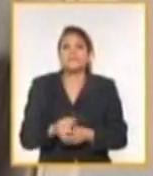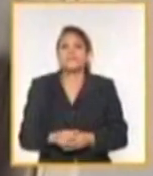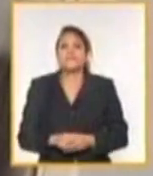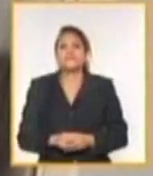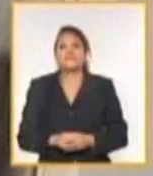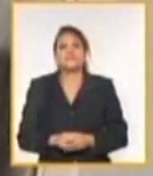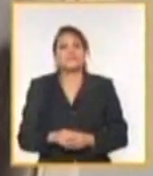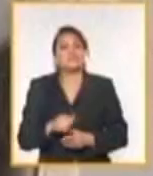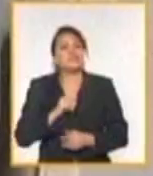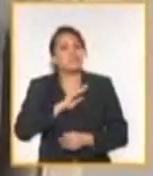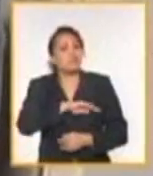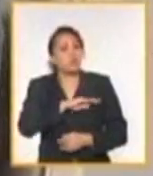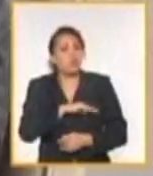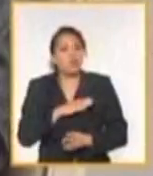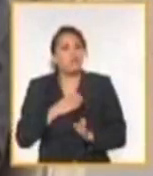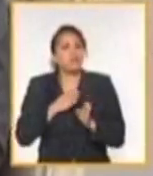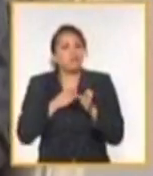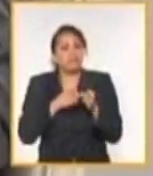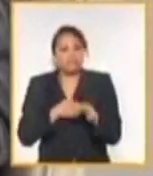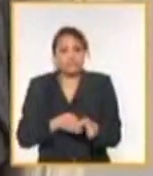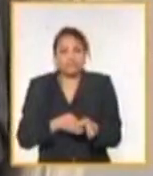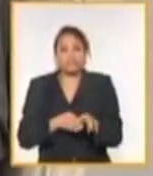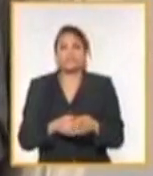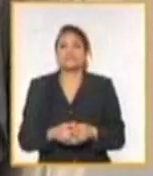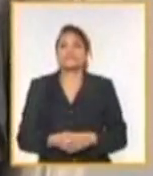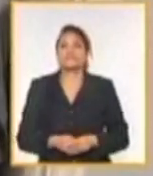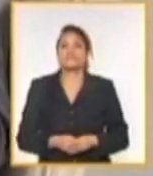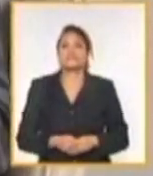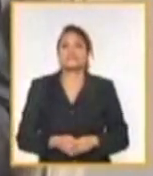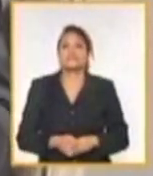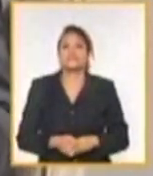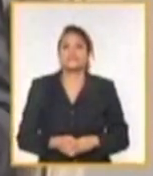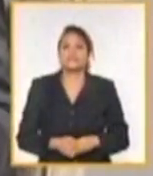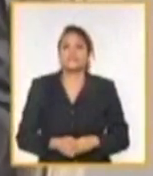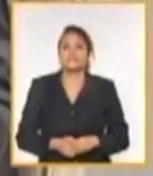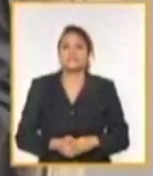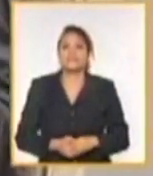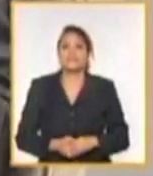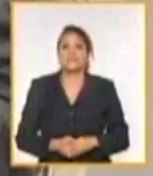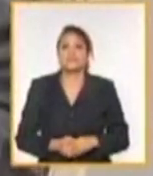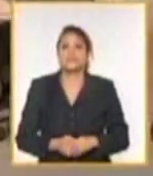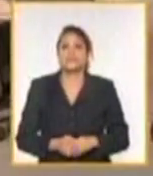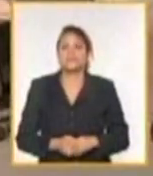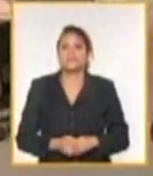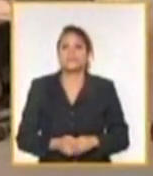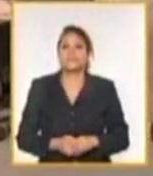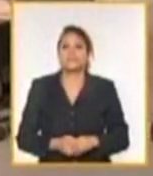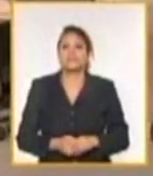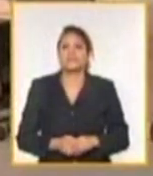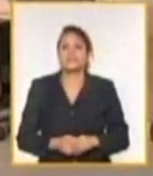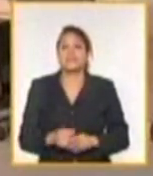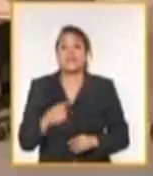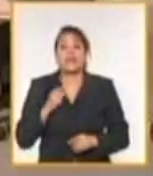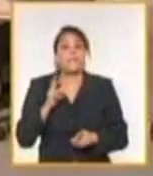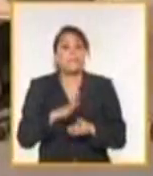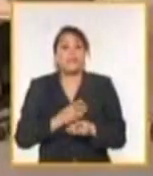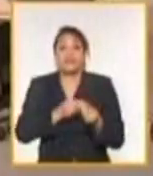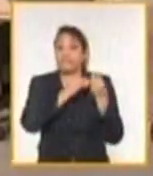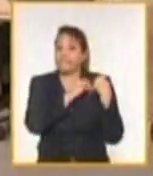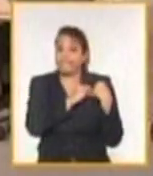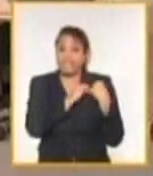decente, ¿no? Decente. Y evidentemente Hart, desde que llega, ¿no?, empieza a